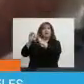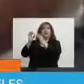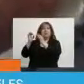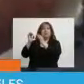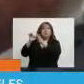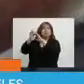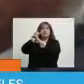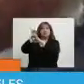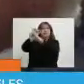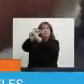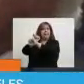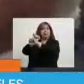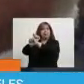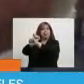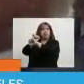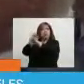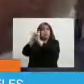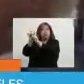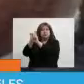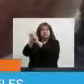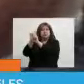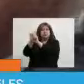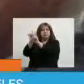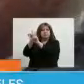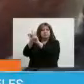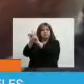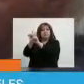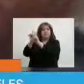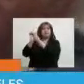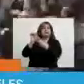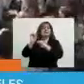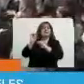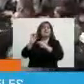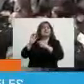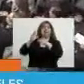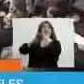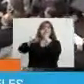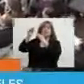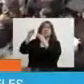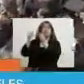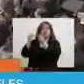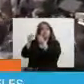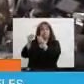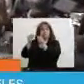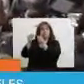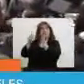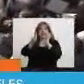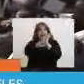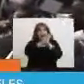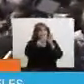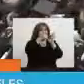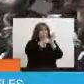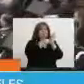efectividad en la lucha contra el delito, se trata de infraestructura edilicia. Esta ley